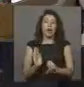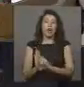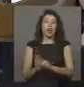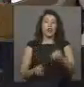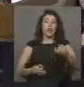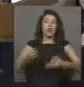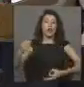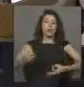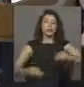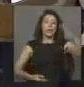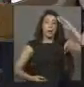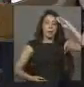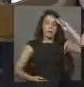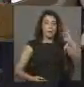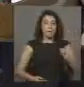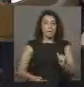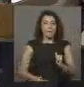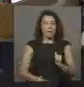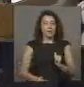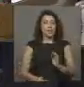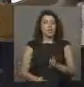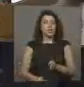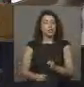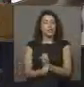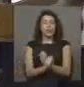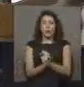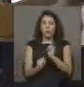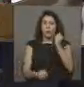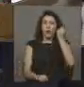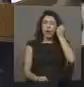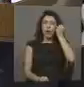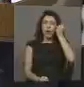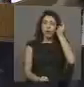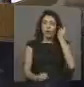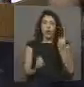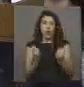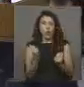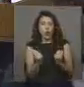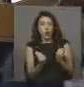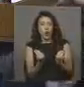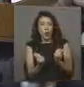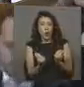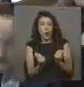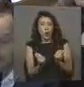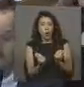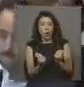Justicia Militar. Todavía no se puede entender cómo